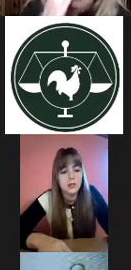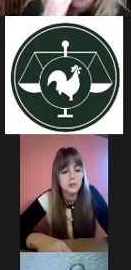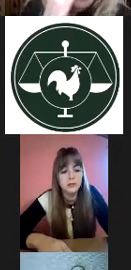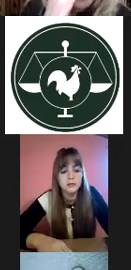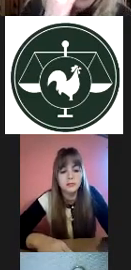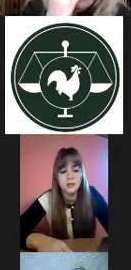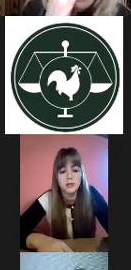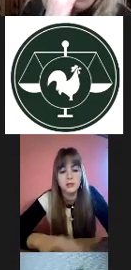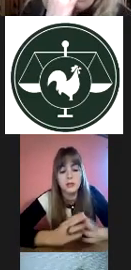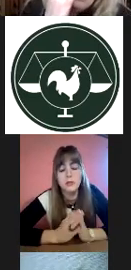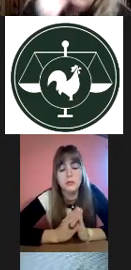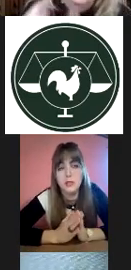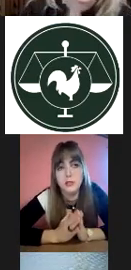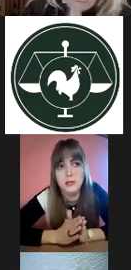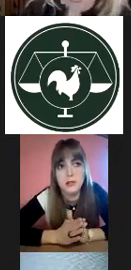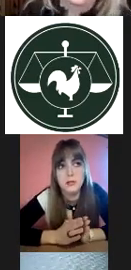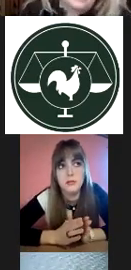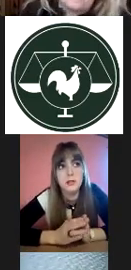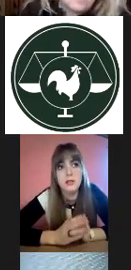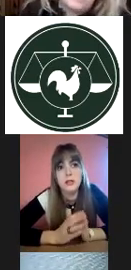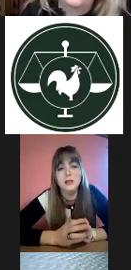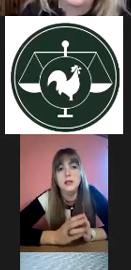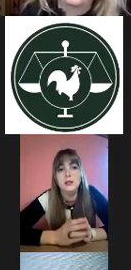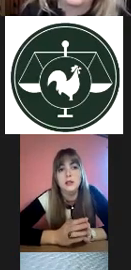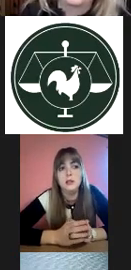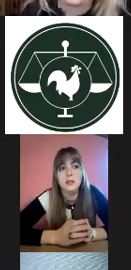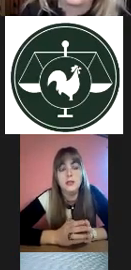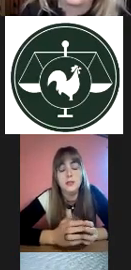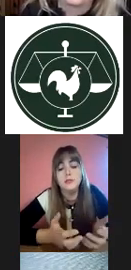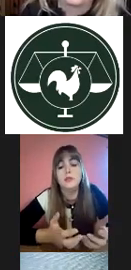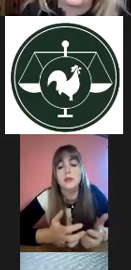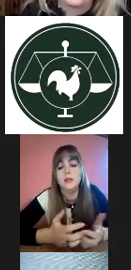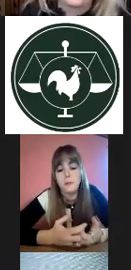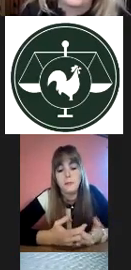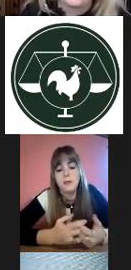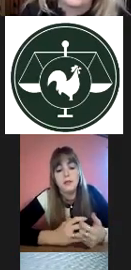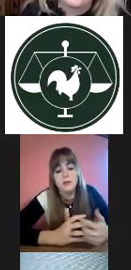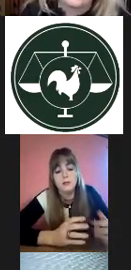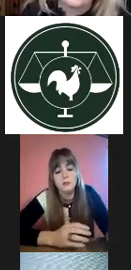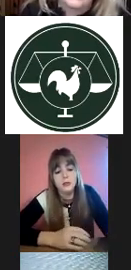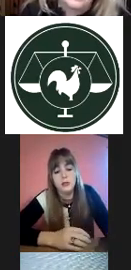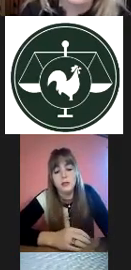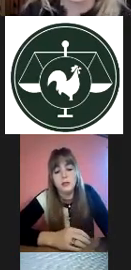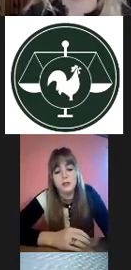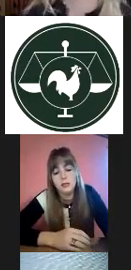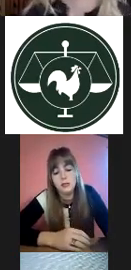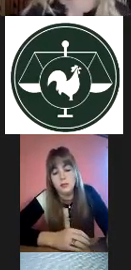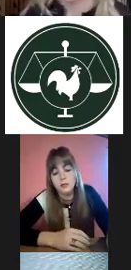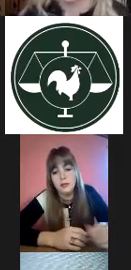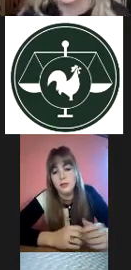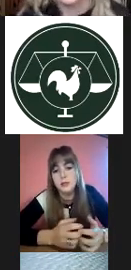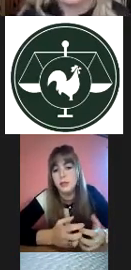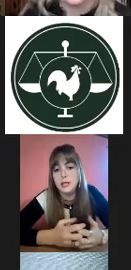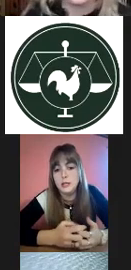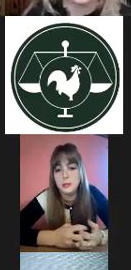bueno, seguimos, ¿viste? Hasta mismo luchando que en cuarentena, que en una pandemia funcione. Funcione, Sí, es pero tristísimo,